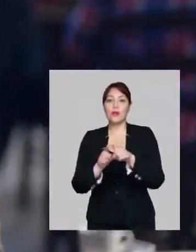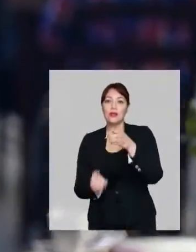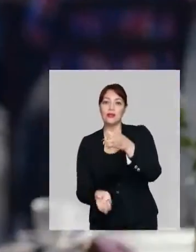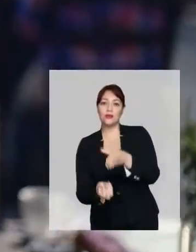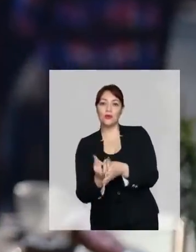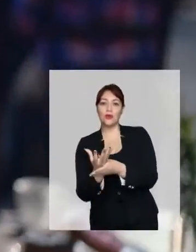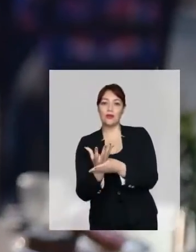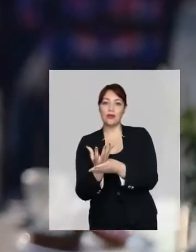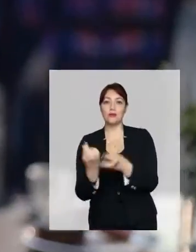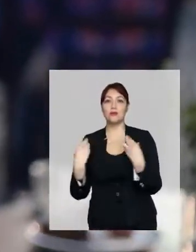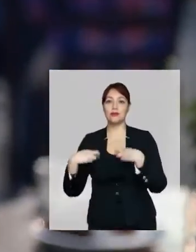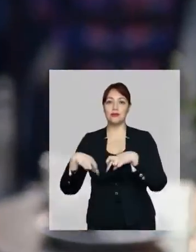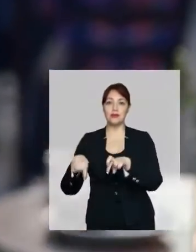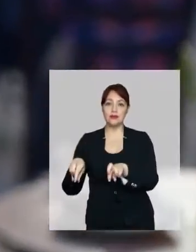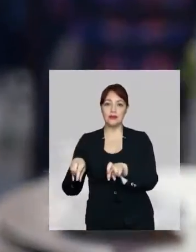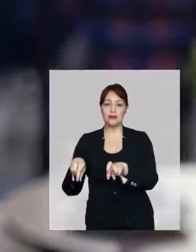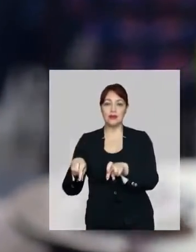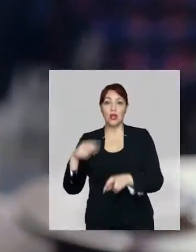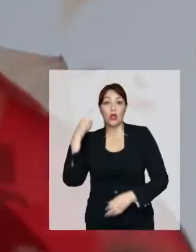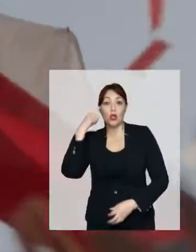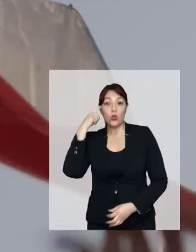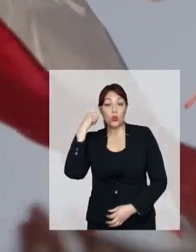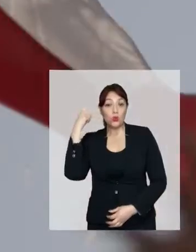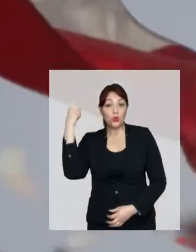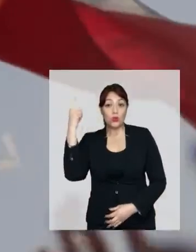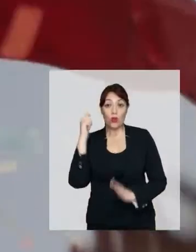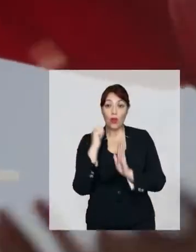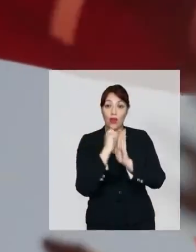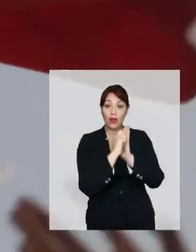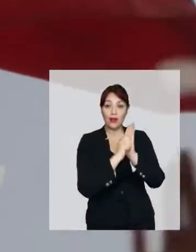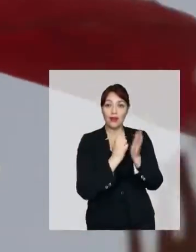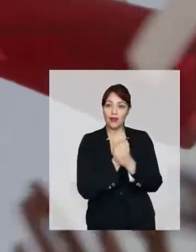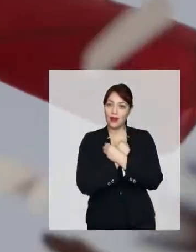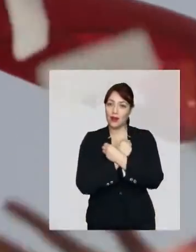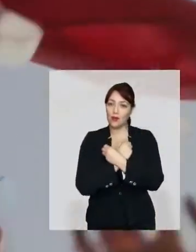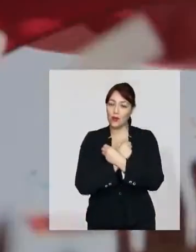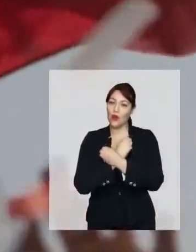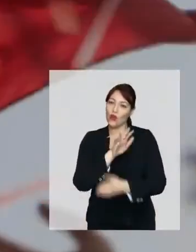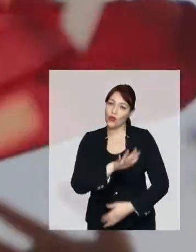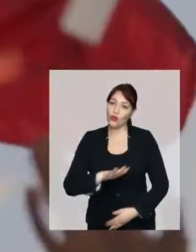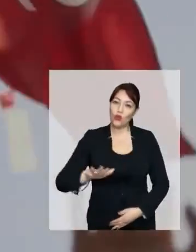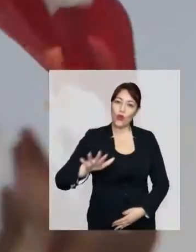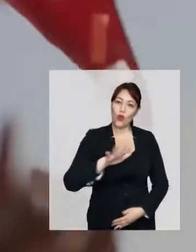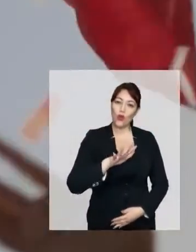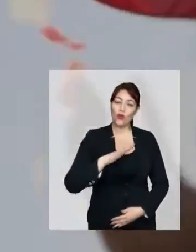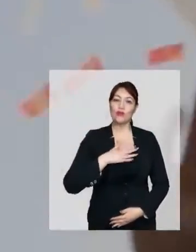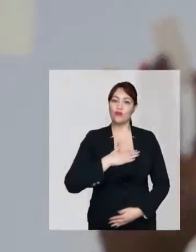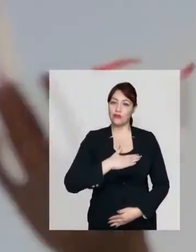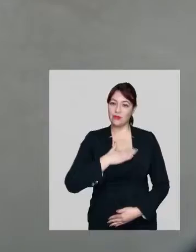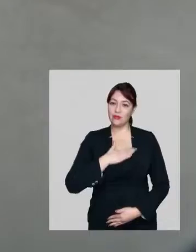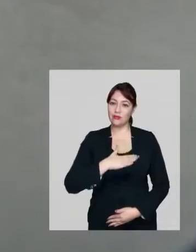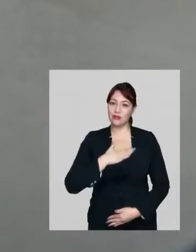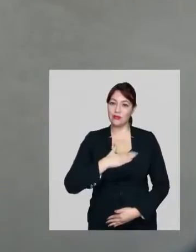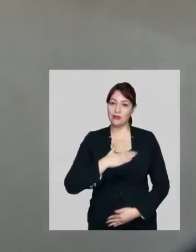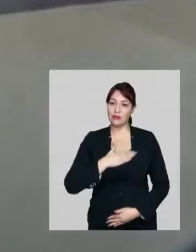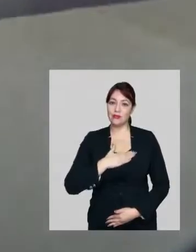es una nueva oportunidad. Y un sueño escrito con amor es lo que todos queremos.